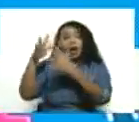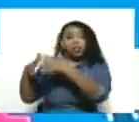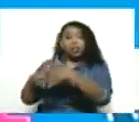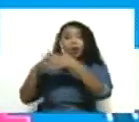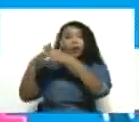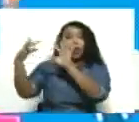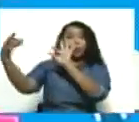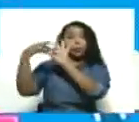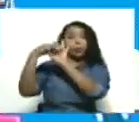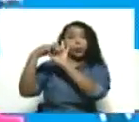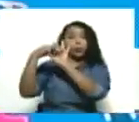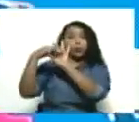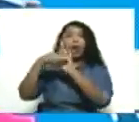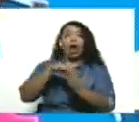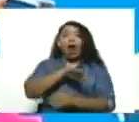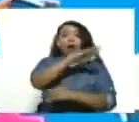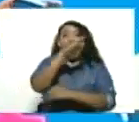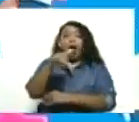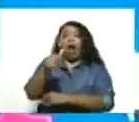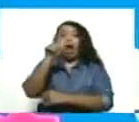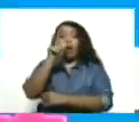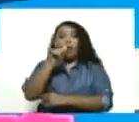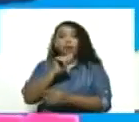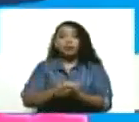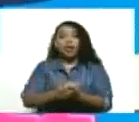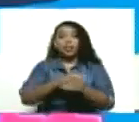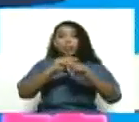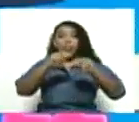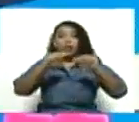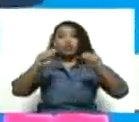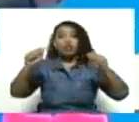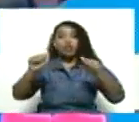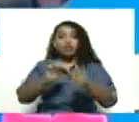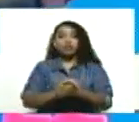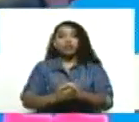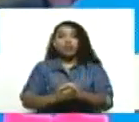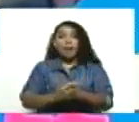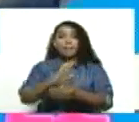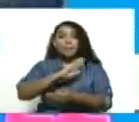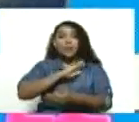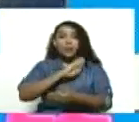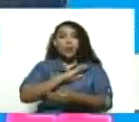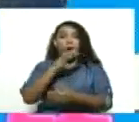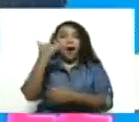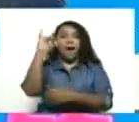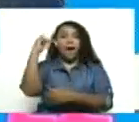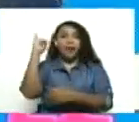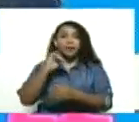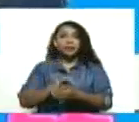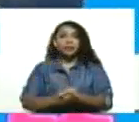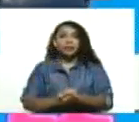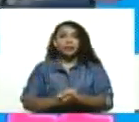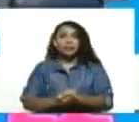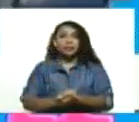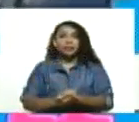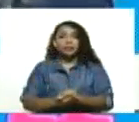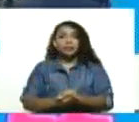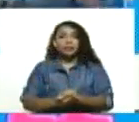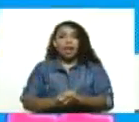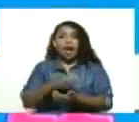con las aguas territoriales que le da el